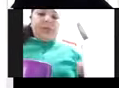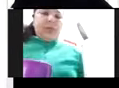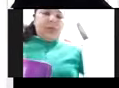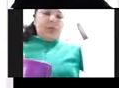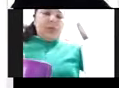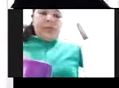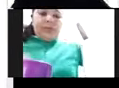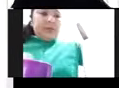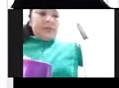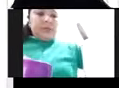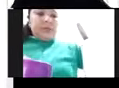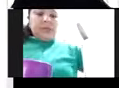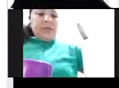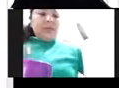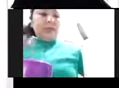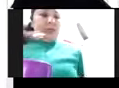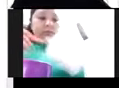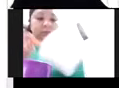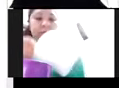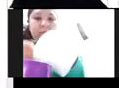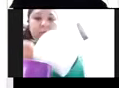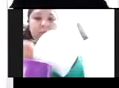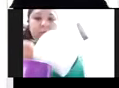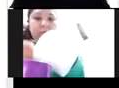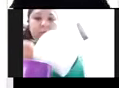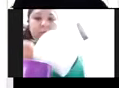que se está adquiriendo. Y de esa forma entonces,